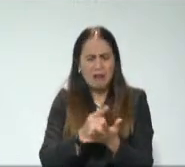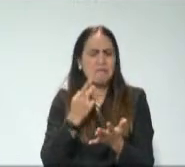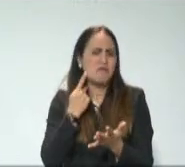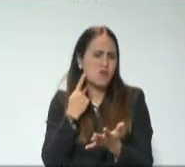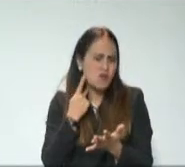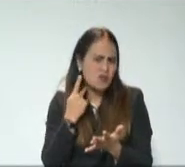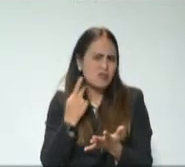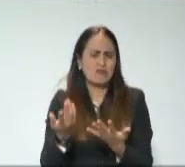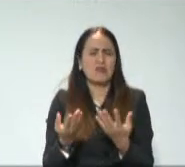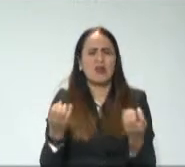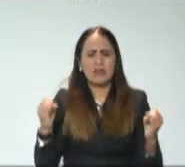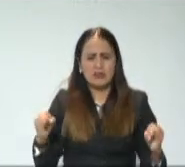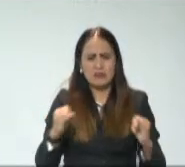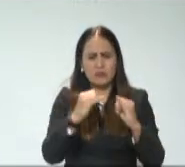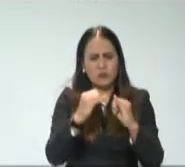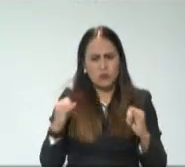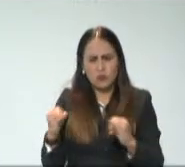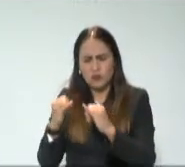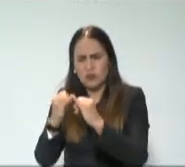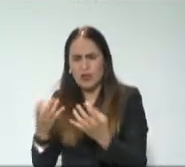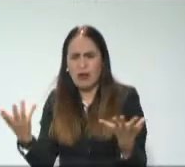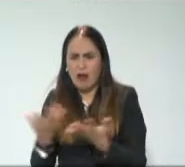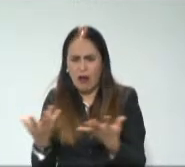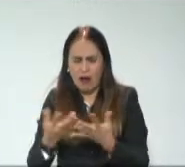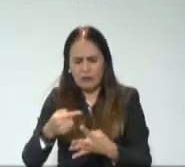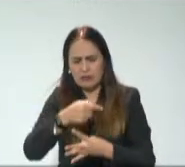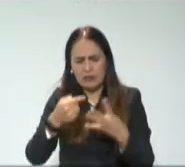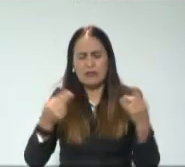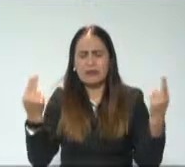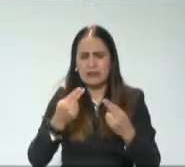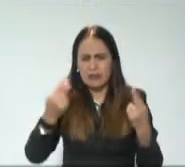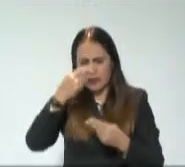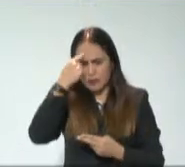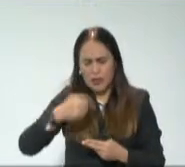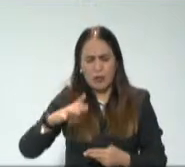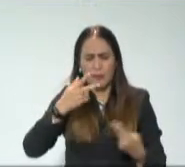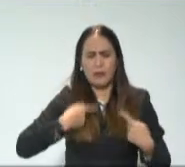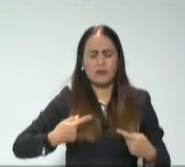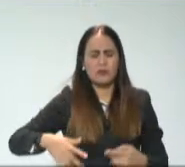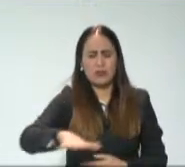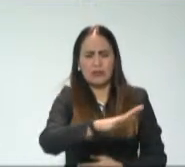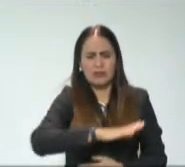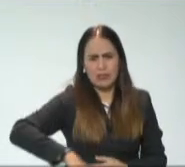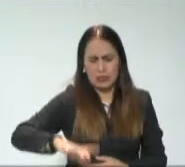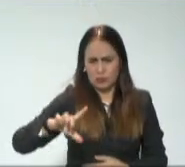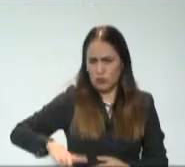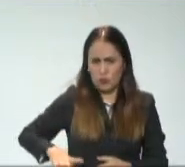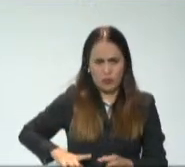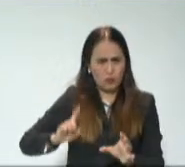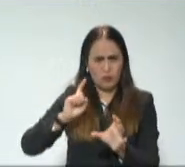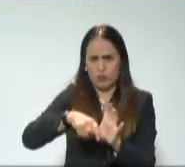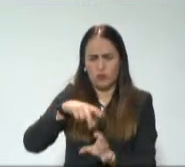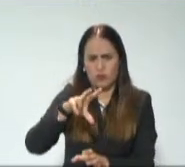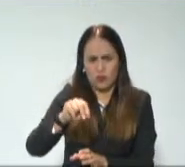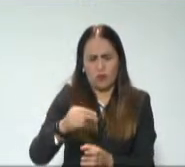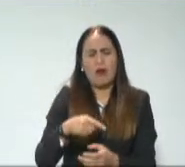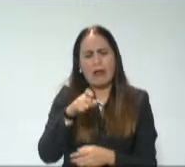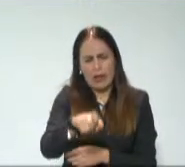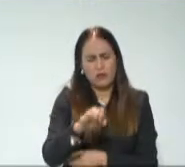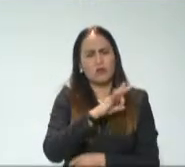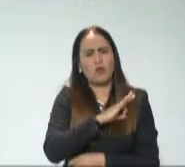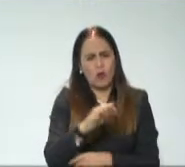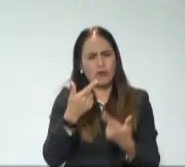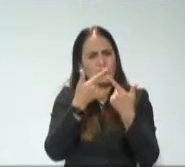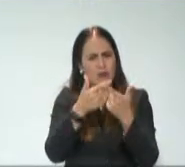políticas institucionales y prácticas necesarias para que los actores no estatales accedan a la información